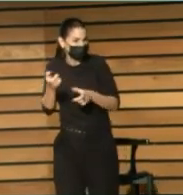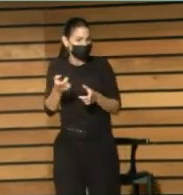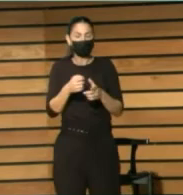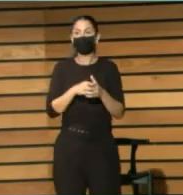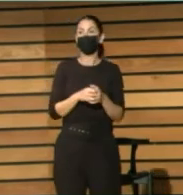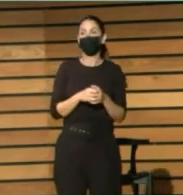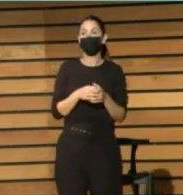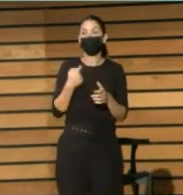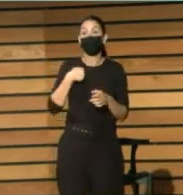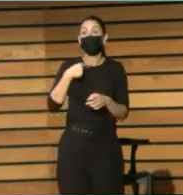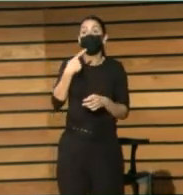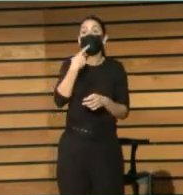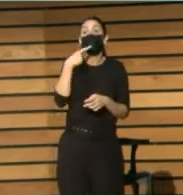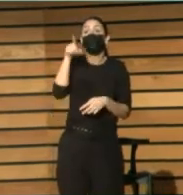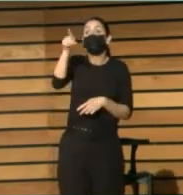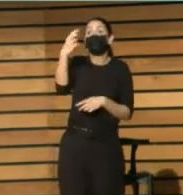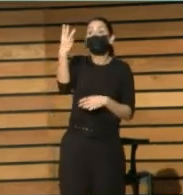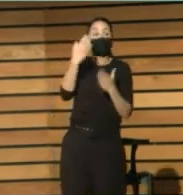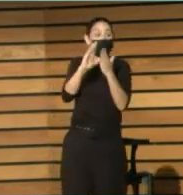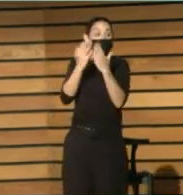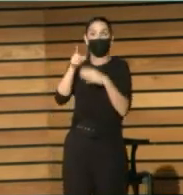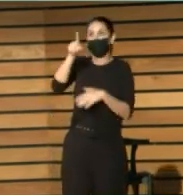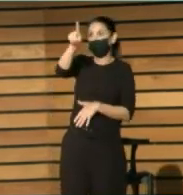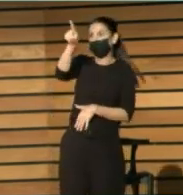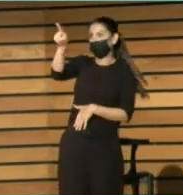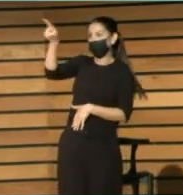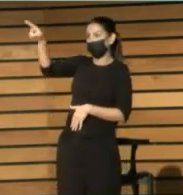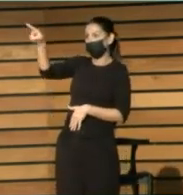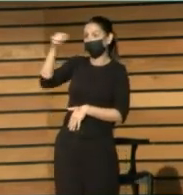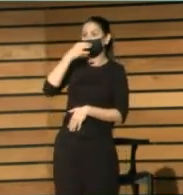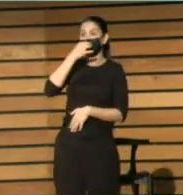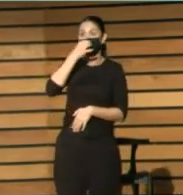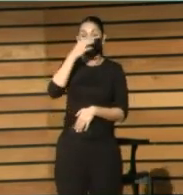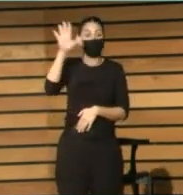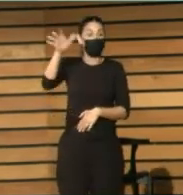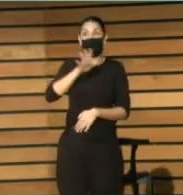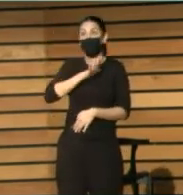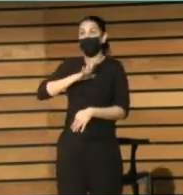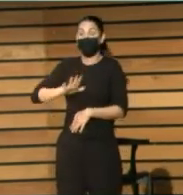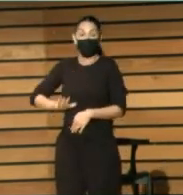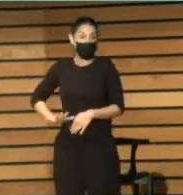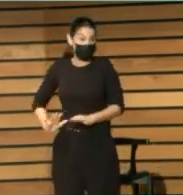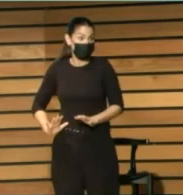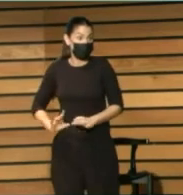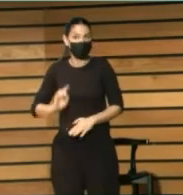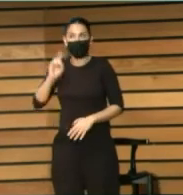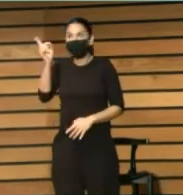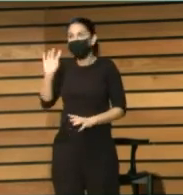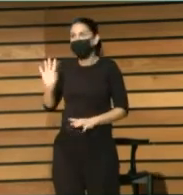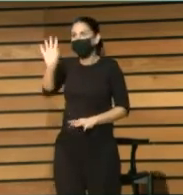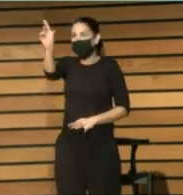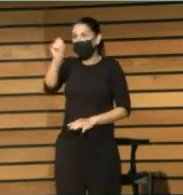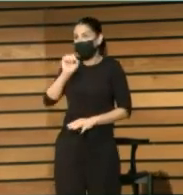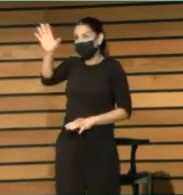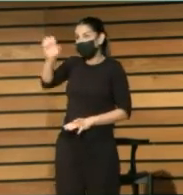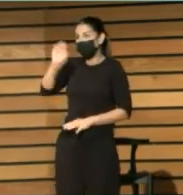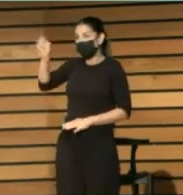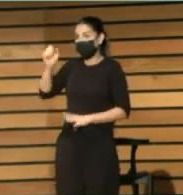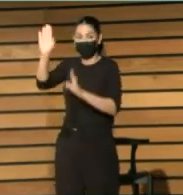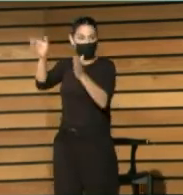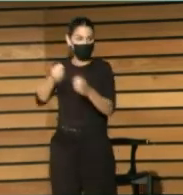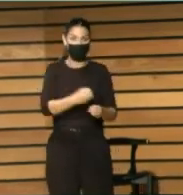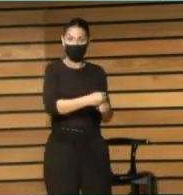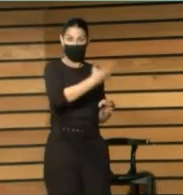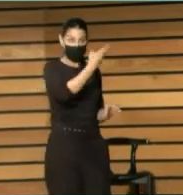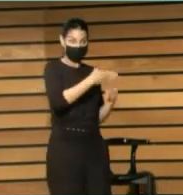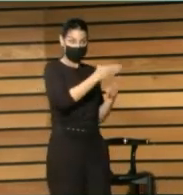yo le señalé aquellos tres libros que luego fueron provisionalmente los primeros que ocuparon aquella estantería de sueños